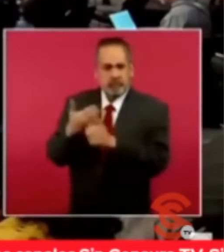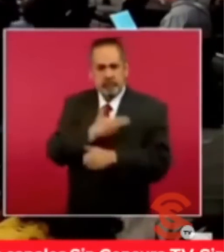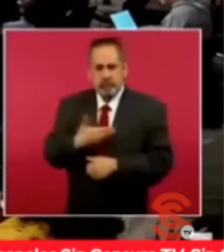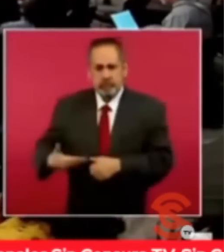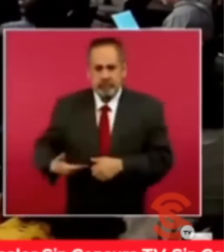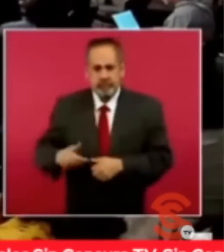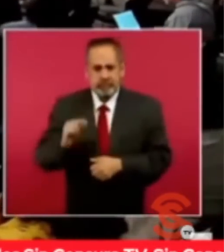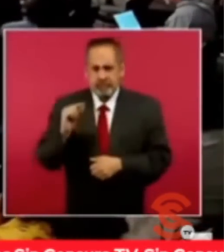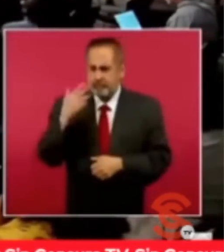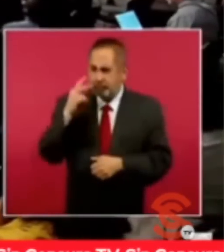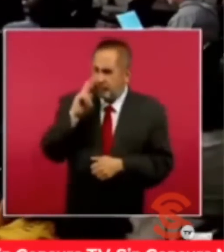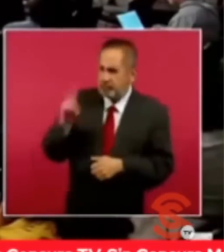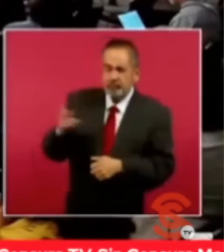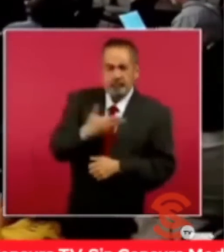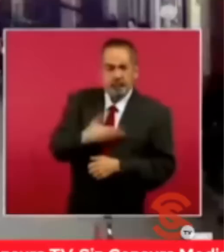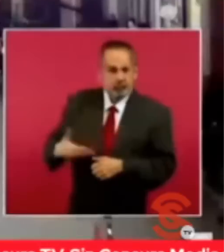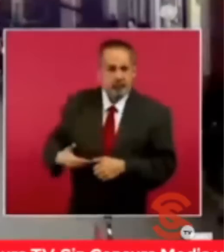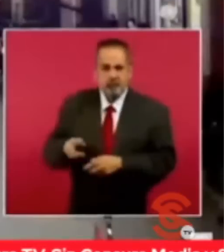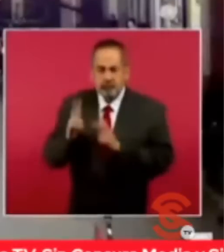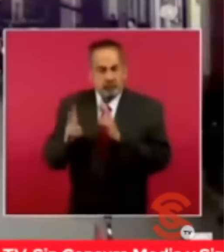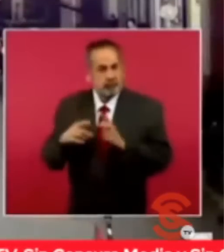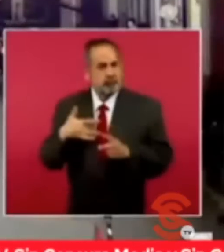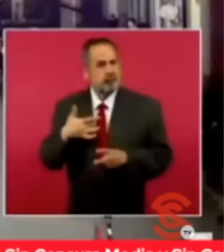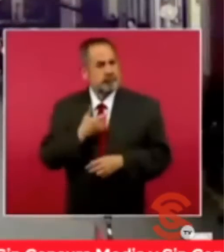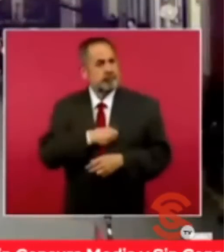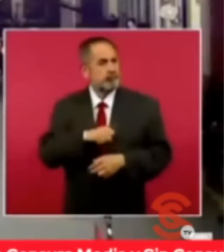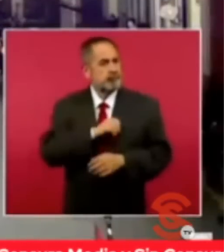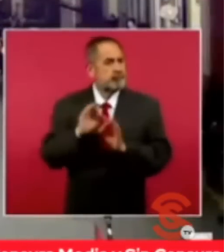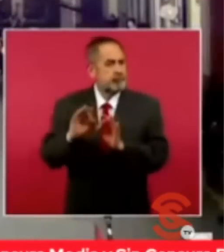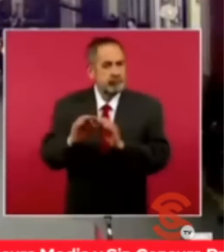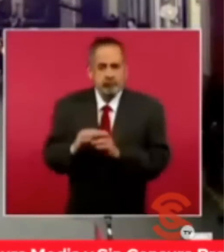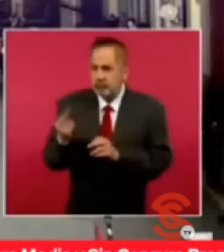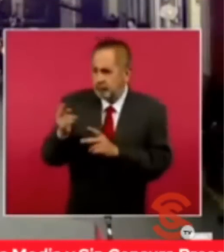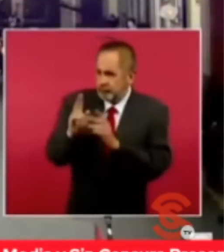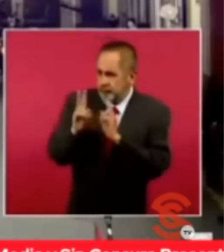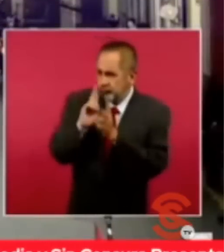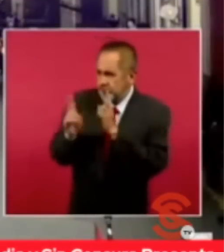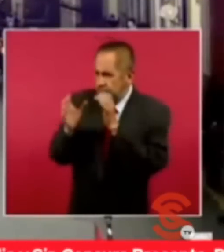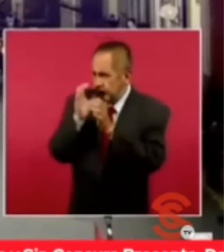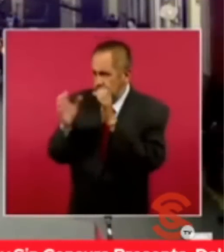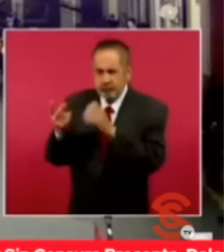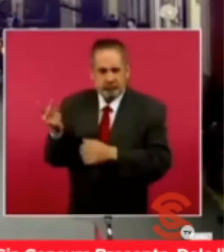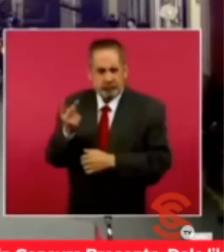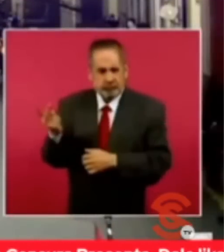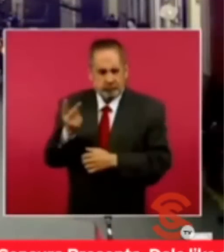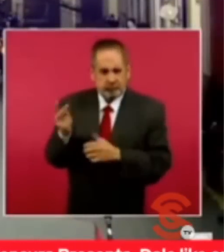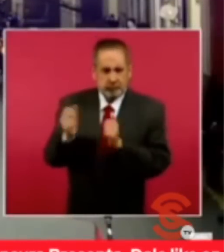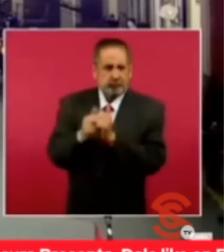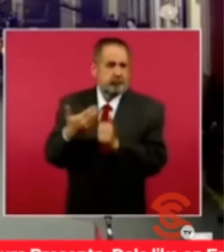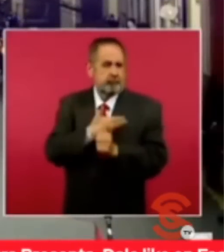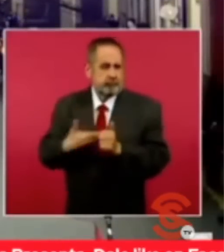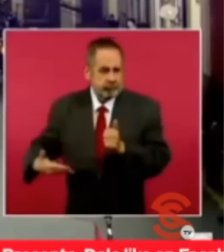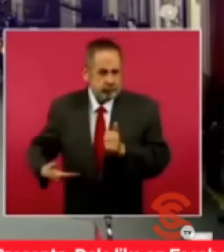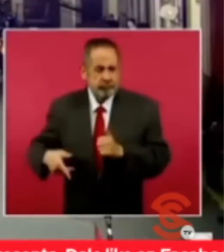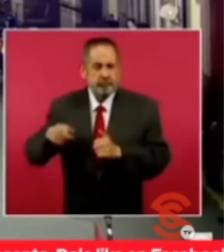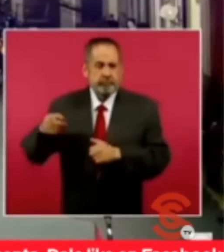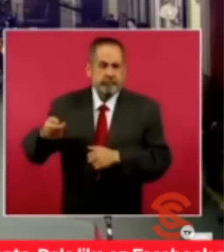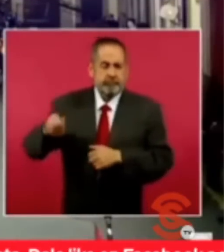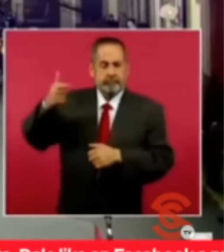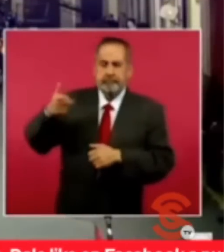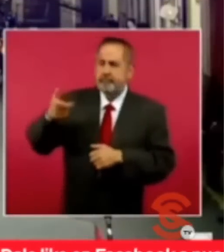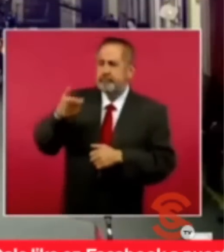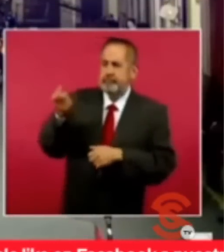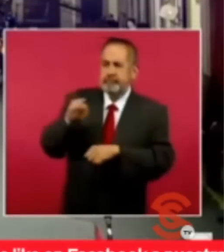que vimos al presidente tan recuperado? ¿Ha habido una comunicación entre ustedes como presidente, como primer mandatario,